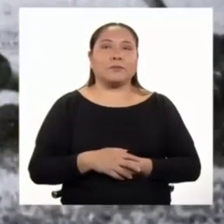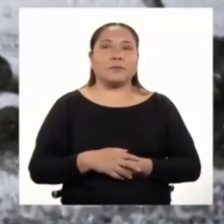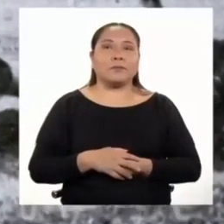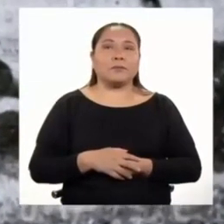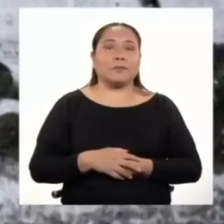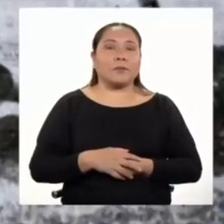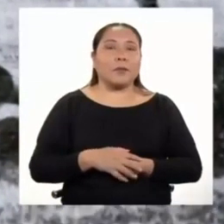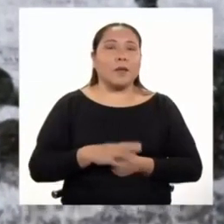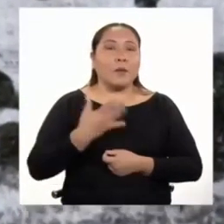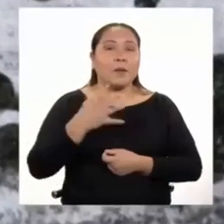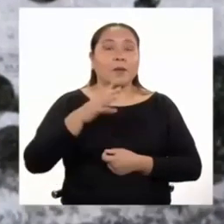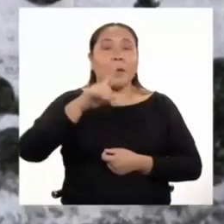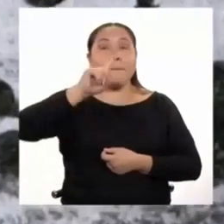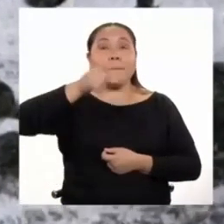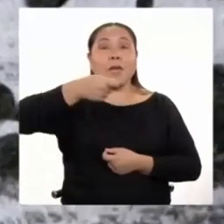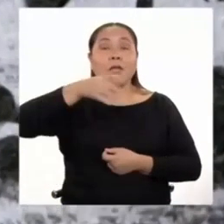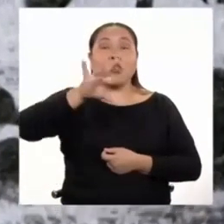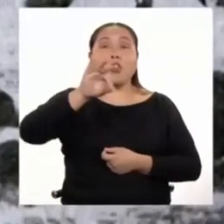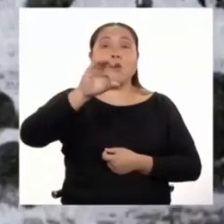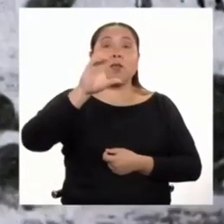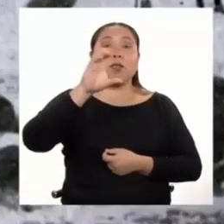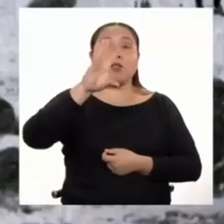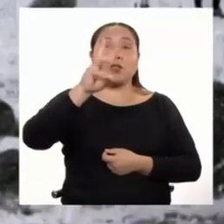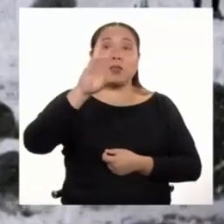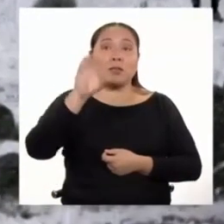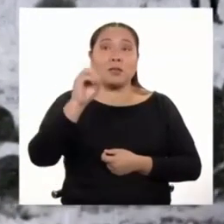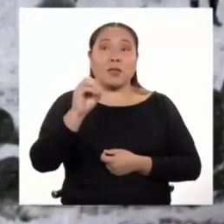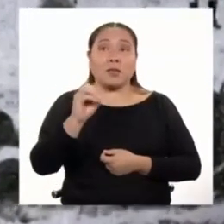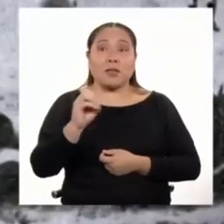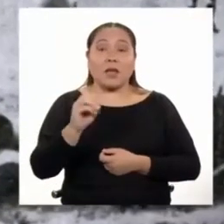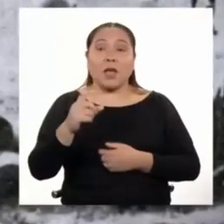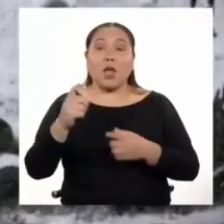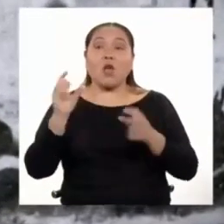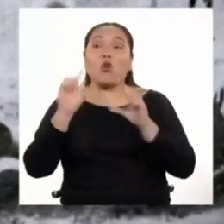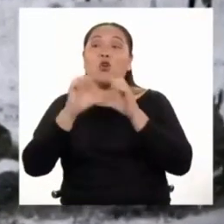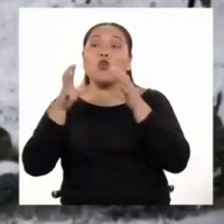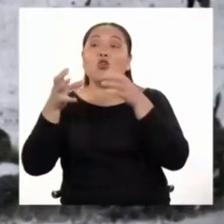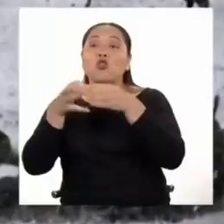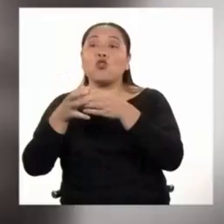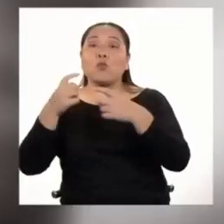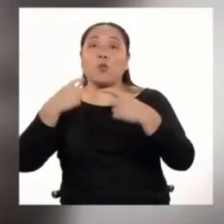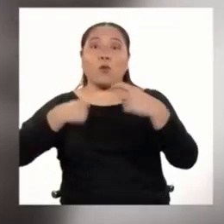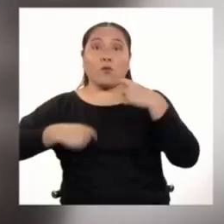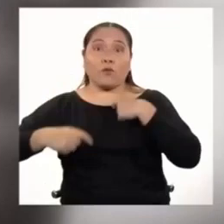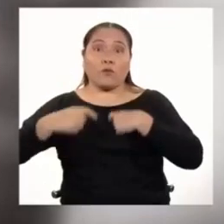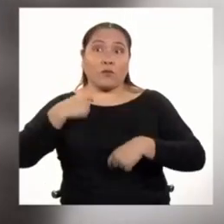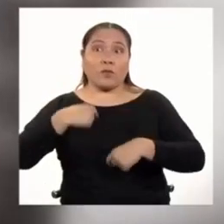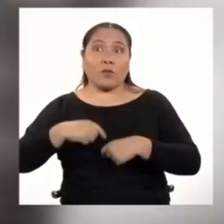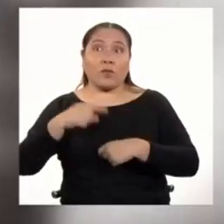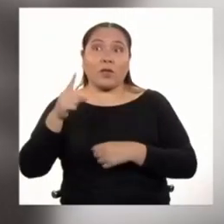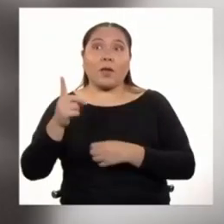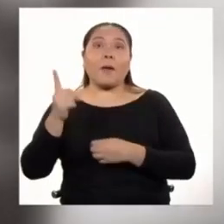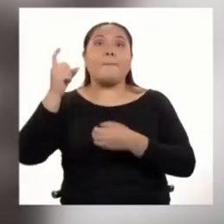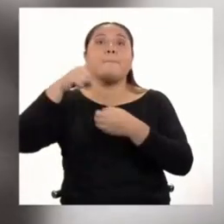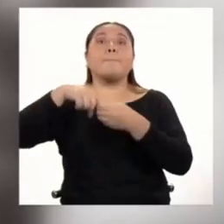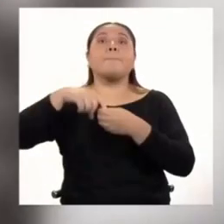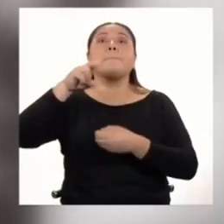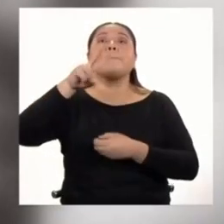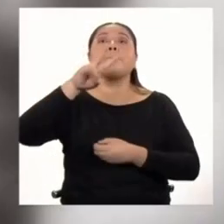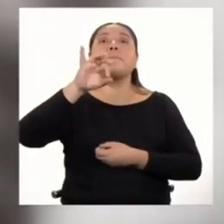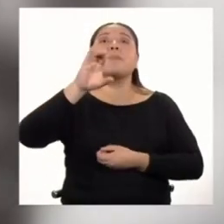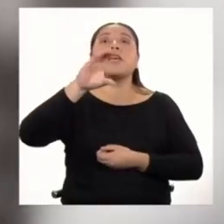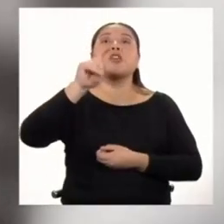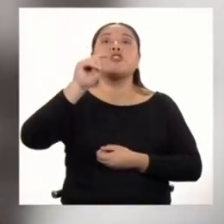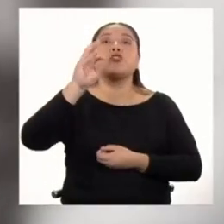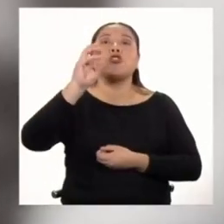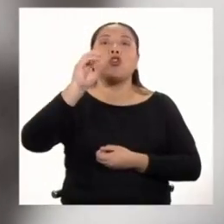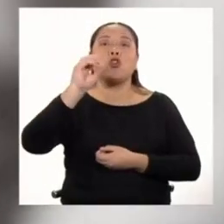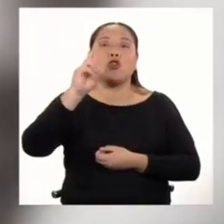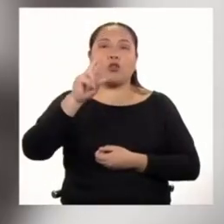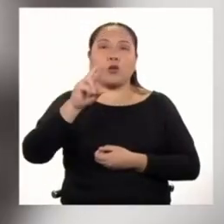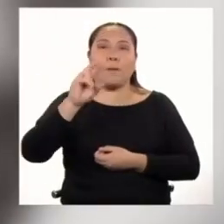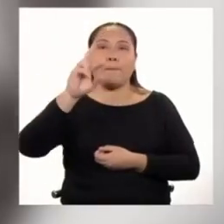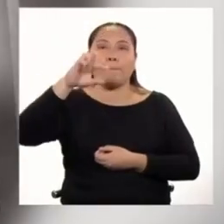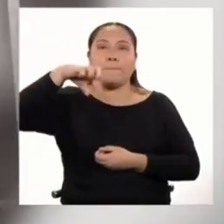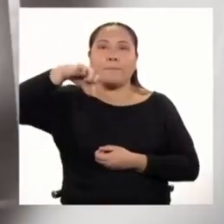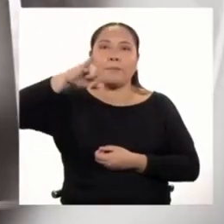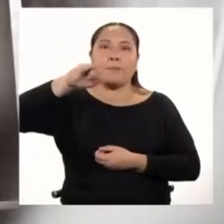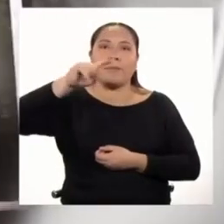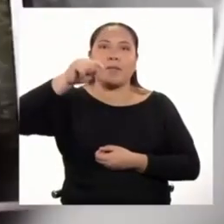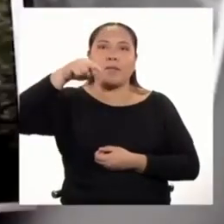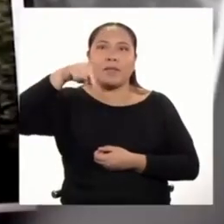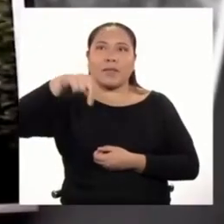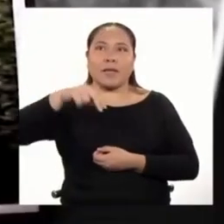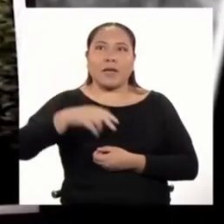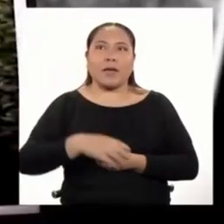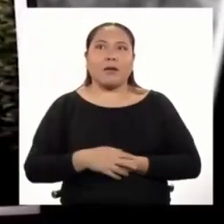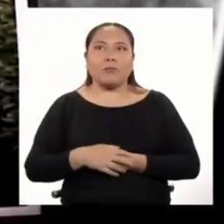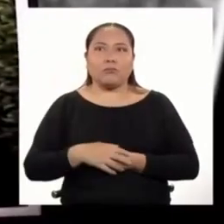En los años 60, la figura de Alianza Lima fue Víctor Pitín Segarra, un malabarista con la pelota que